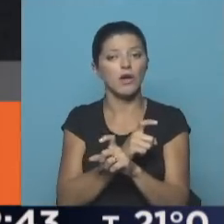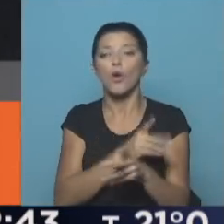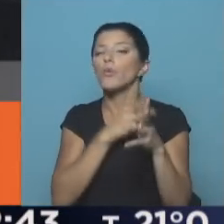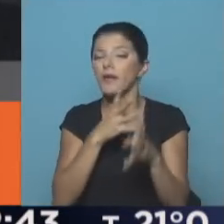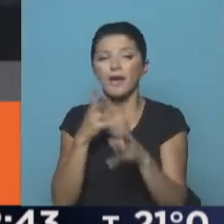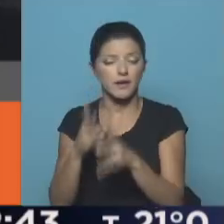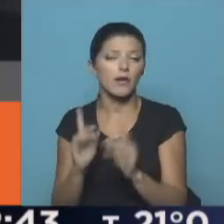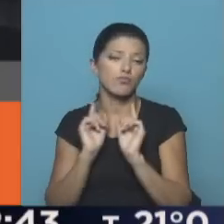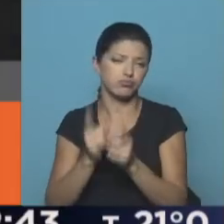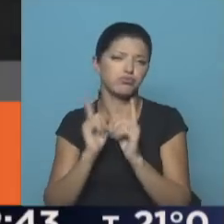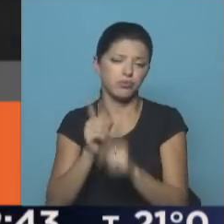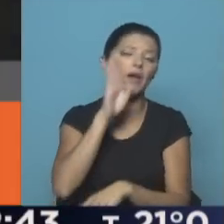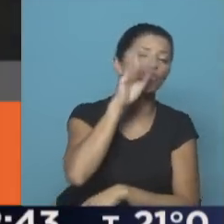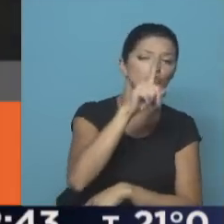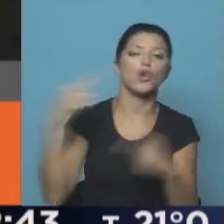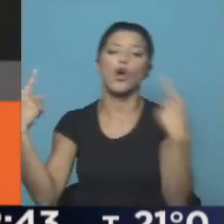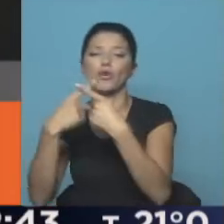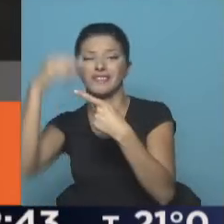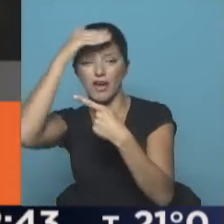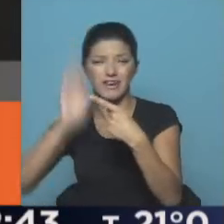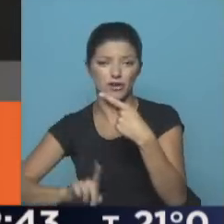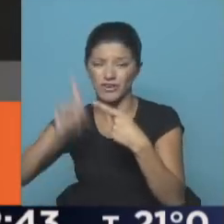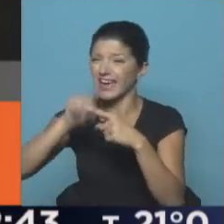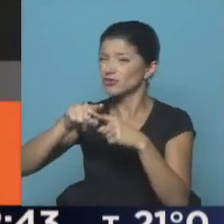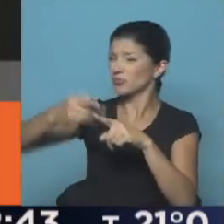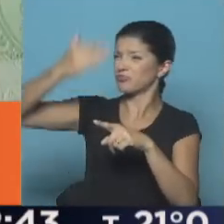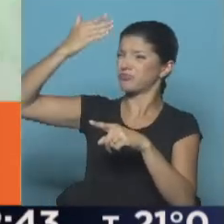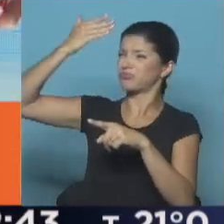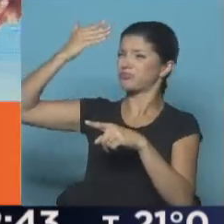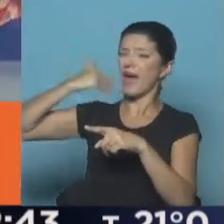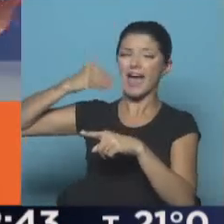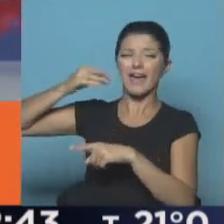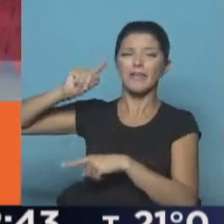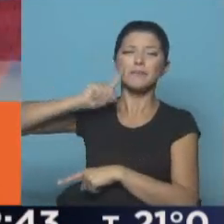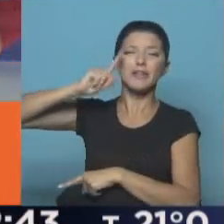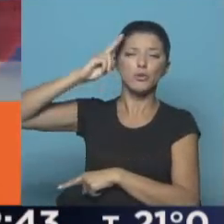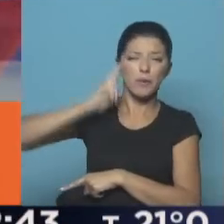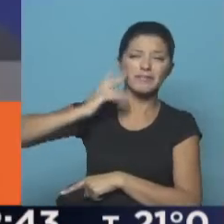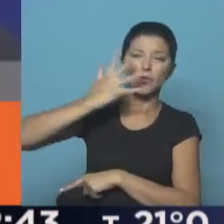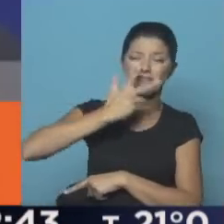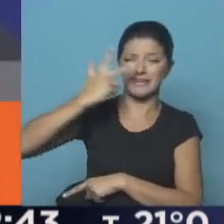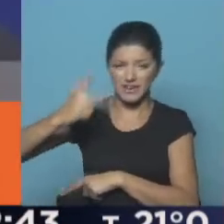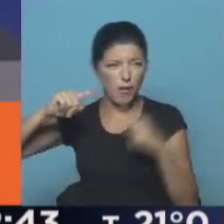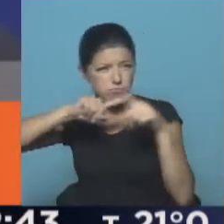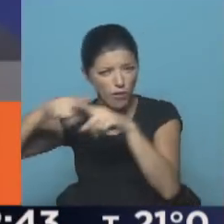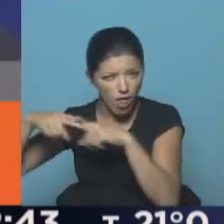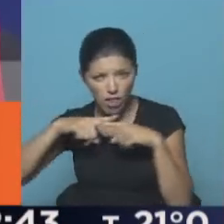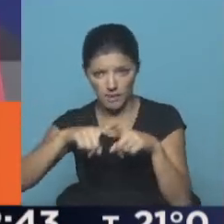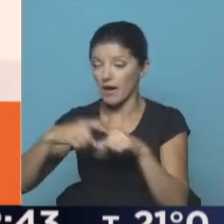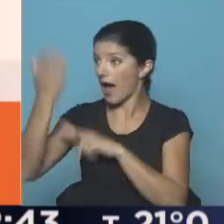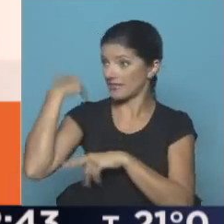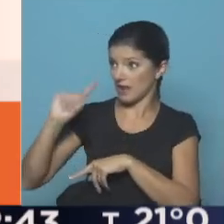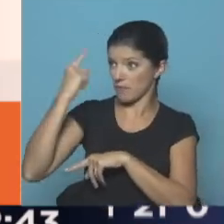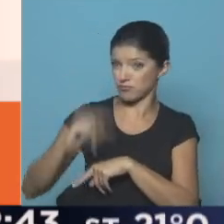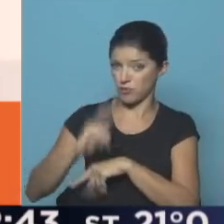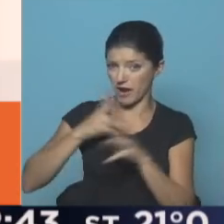cerrada, la guerra entre Estados Unidos y Corea del Norte. Están en armisticio desde el año, estaba repasando, desde el año 53. La guerra, lo que fue el resultado de la guerra civil. No